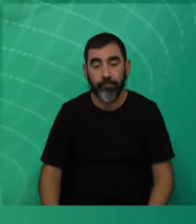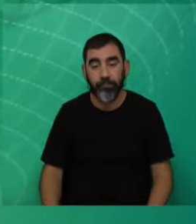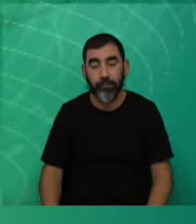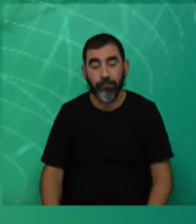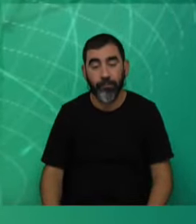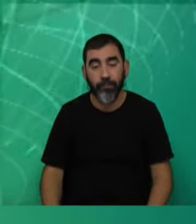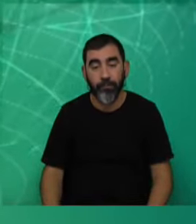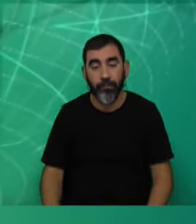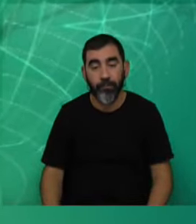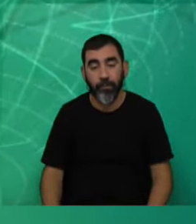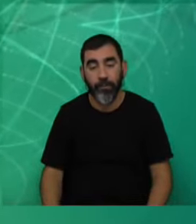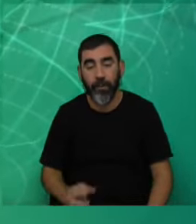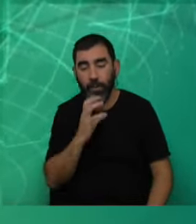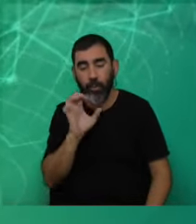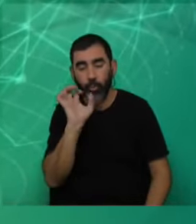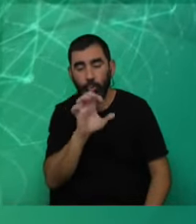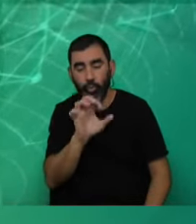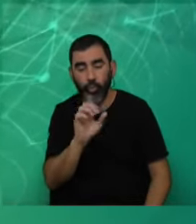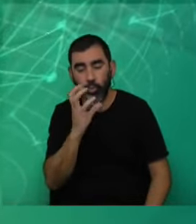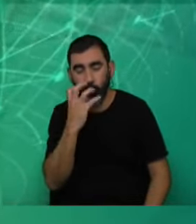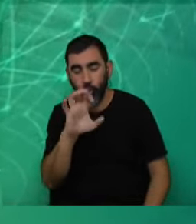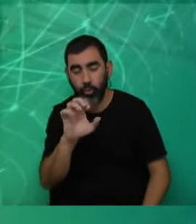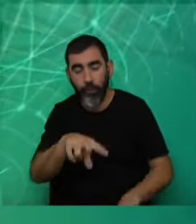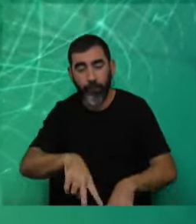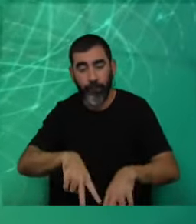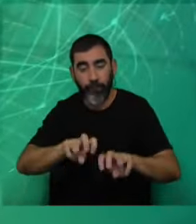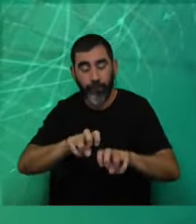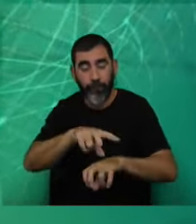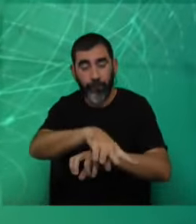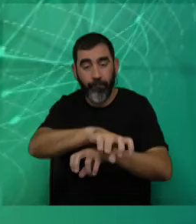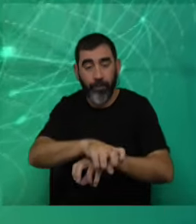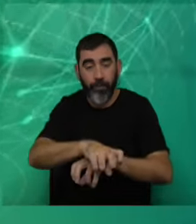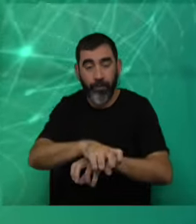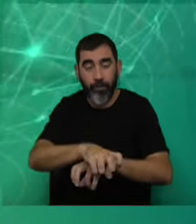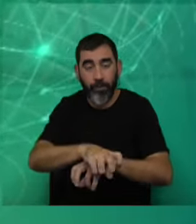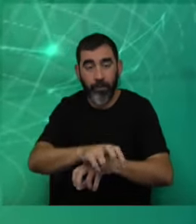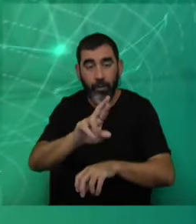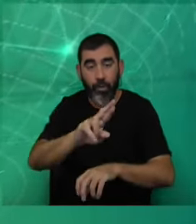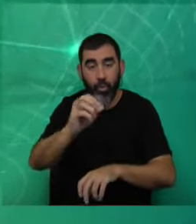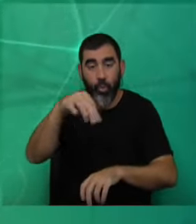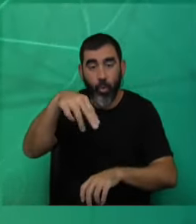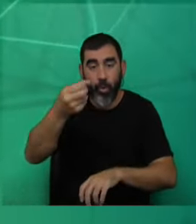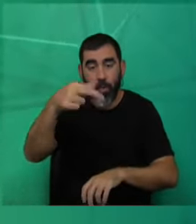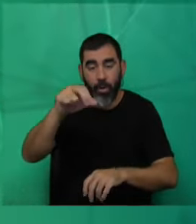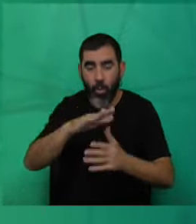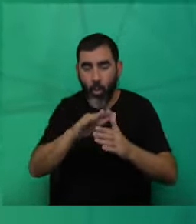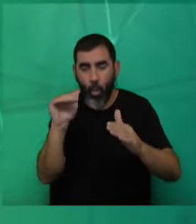Pepo Vidal le había propinado racistas Esto fue investigado por el fiscal de flagrancia Fernando Romano y finalmente fue archivado pero el